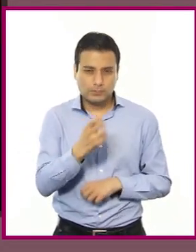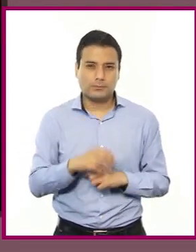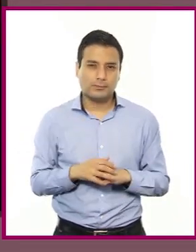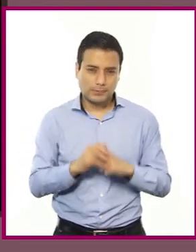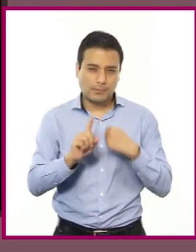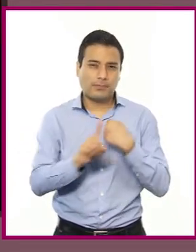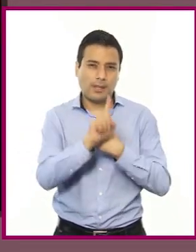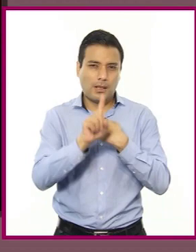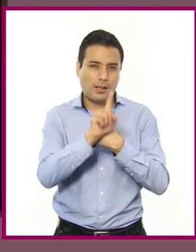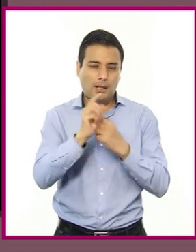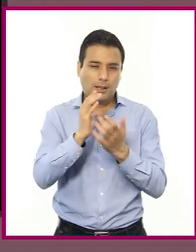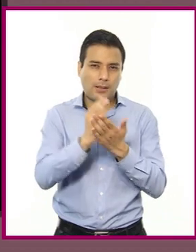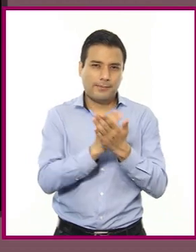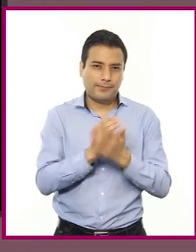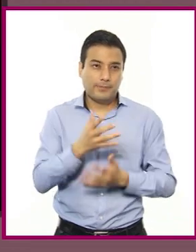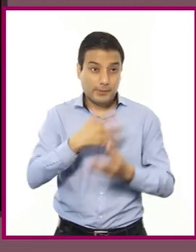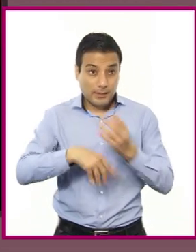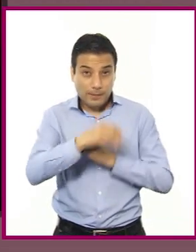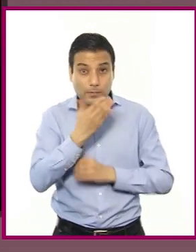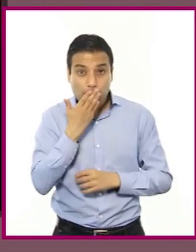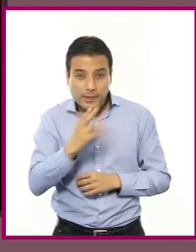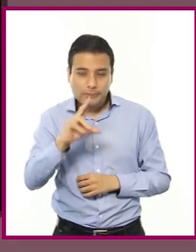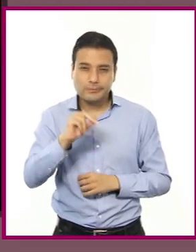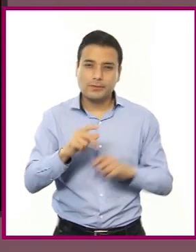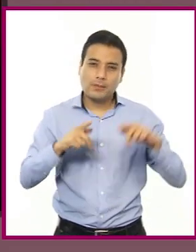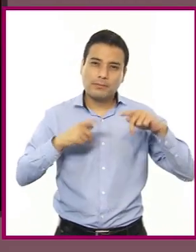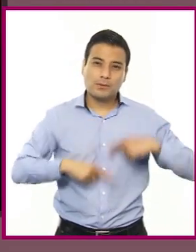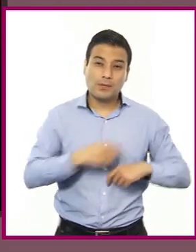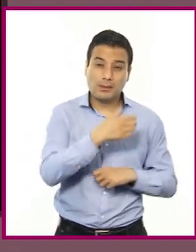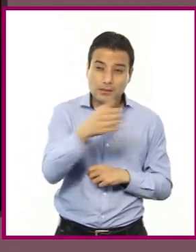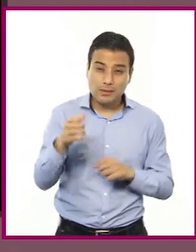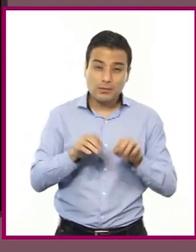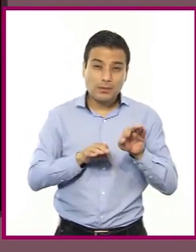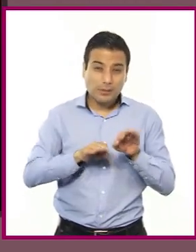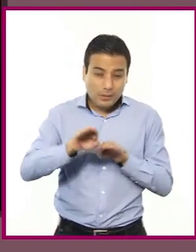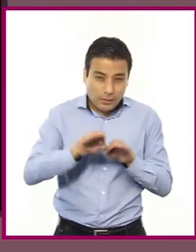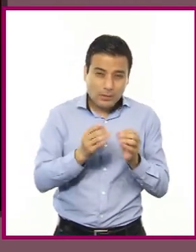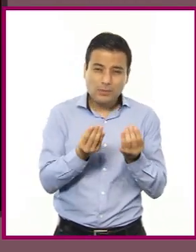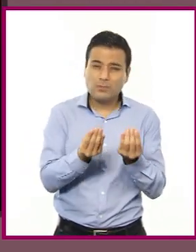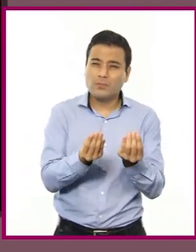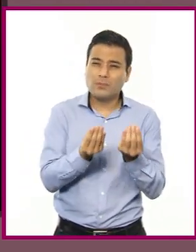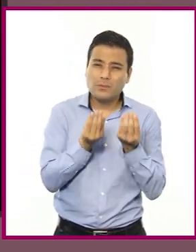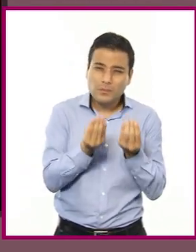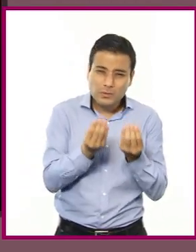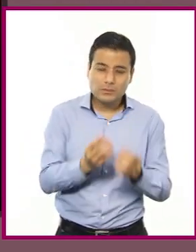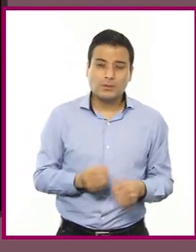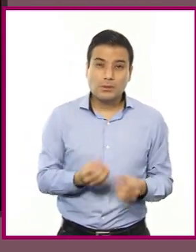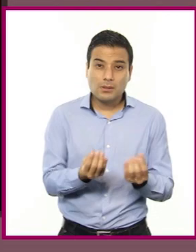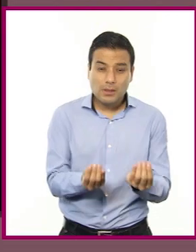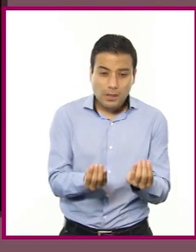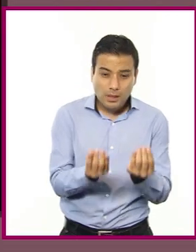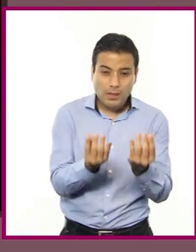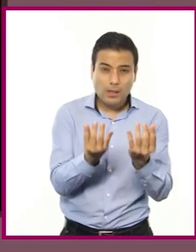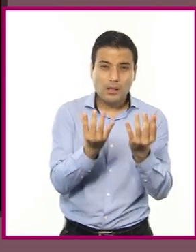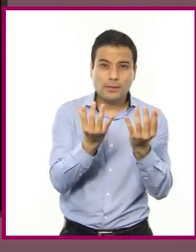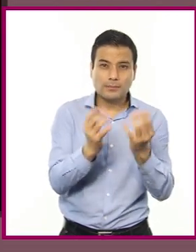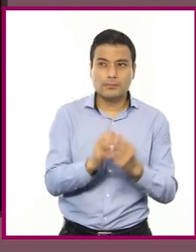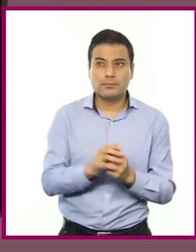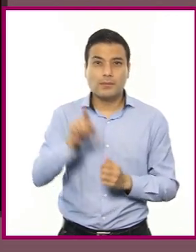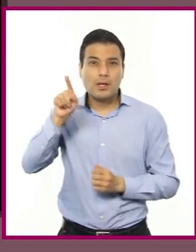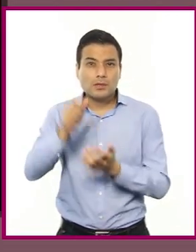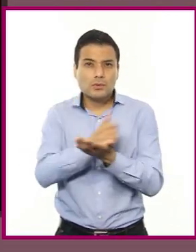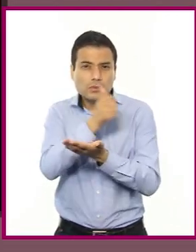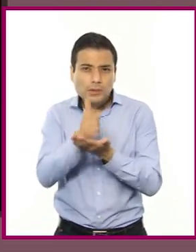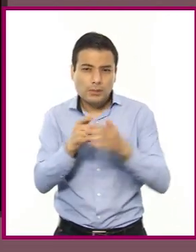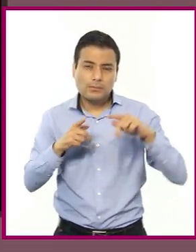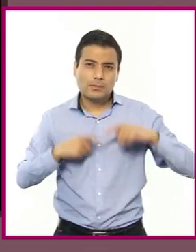llama los términos de intercambio, es decir, el campesino tiene que trabajar mucho más para poder lograr lo que alguien en la ciudad tiene que